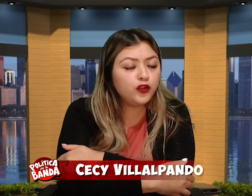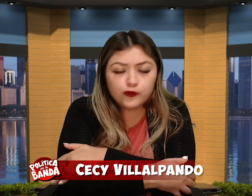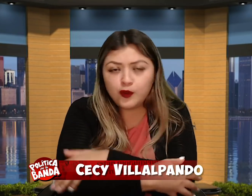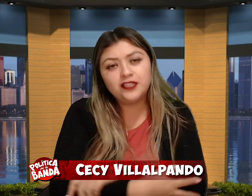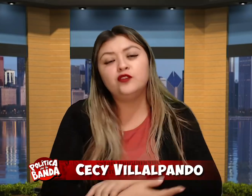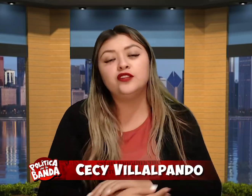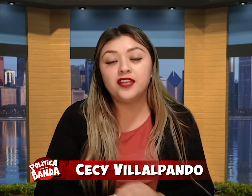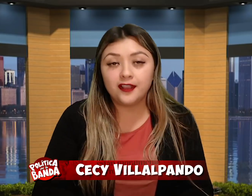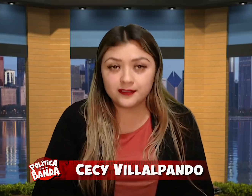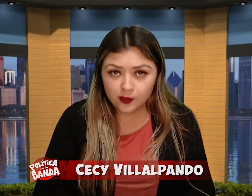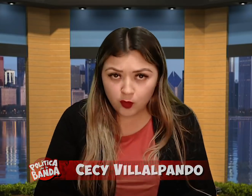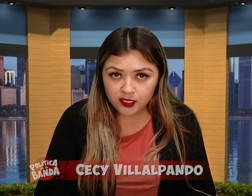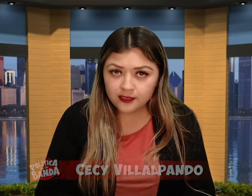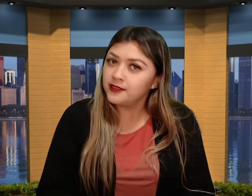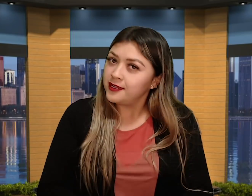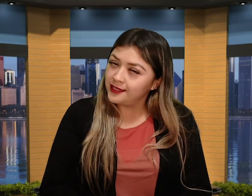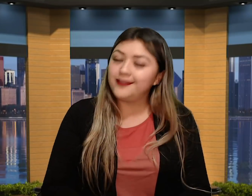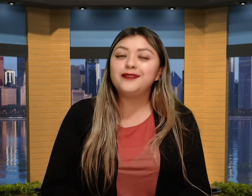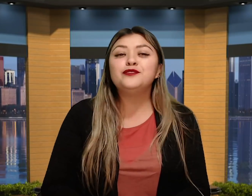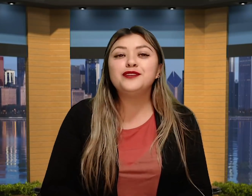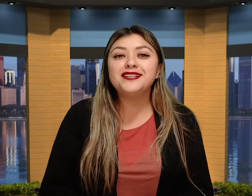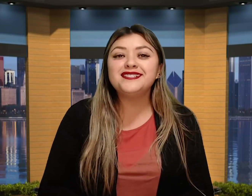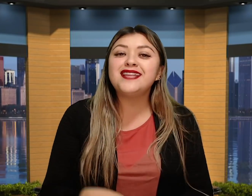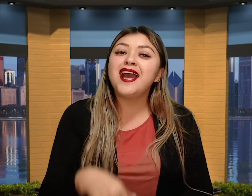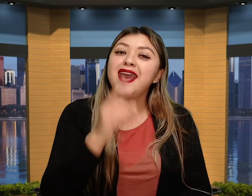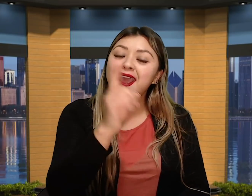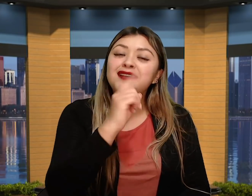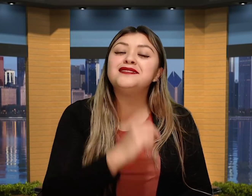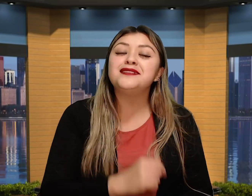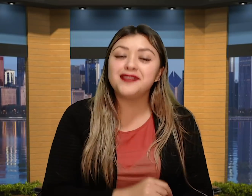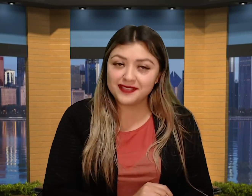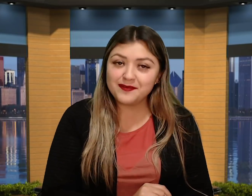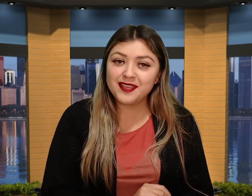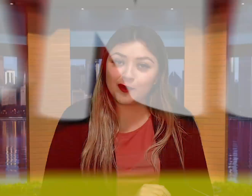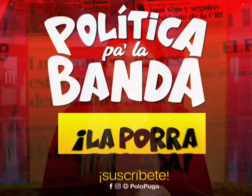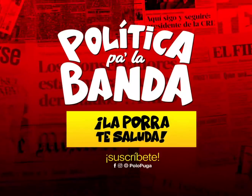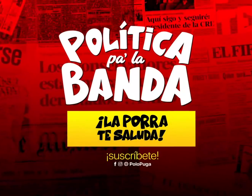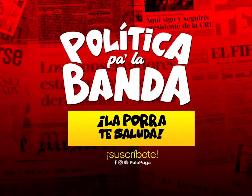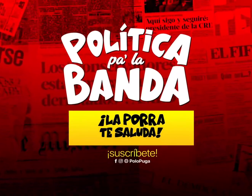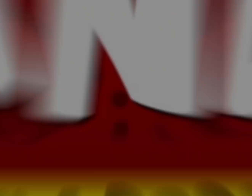abrazo muy fuerte donde quiera que se encuentren. Tenemos una cita en el siguiente video.